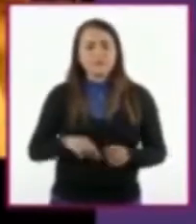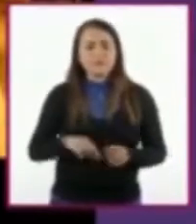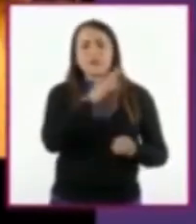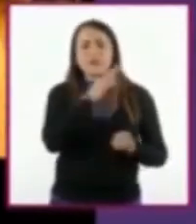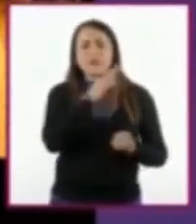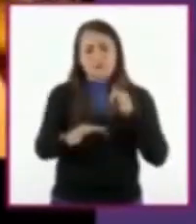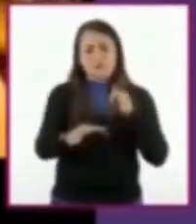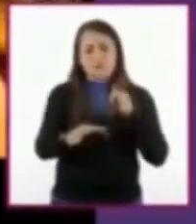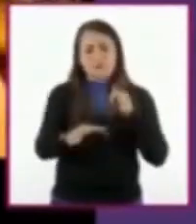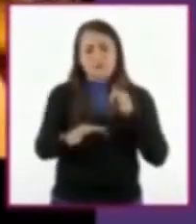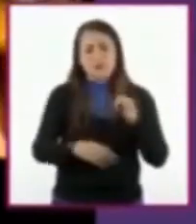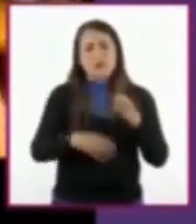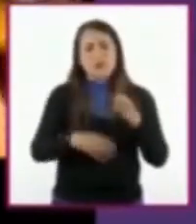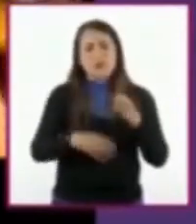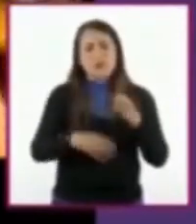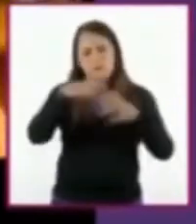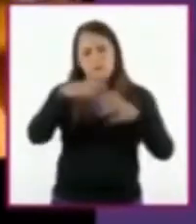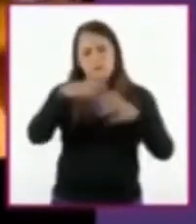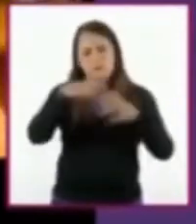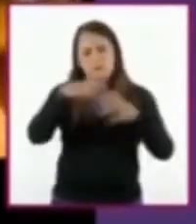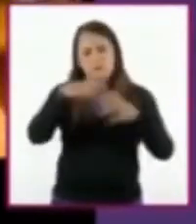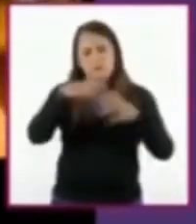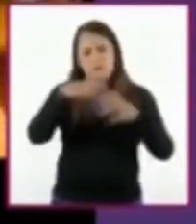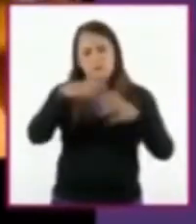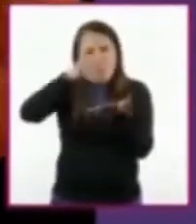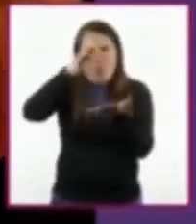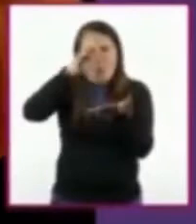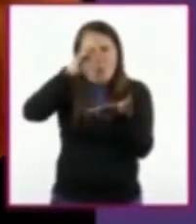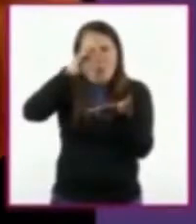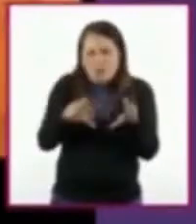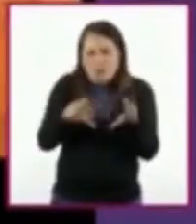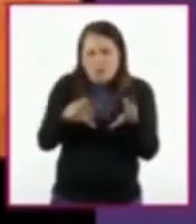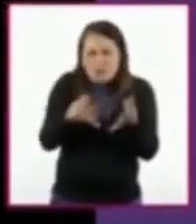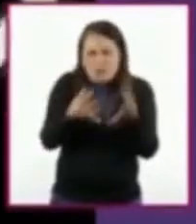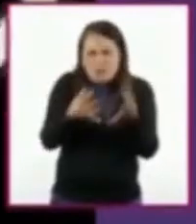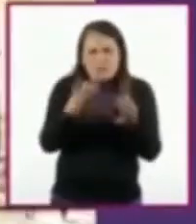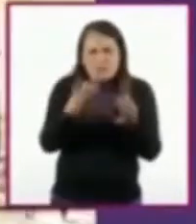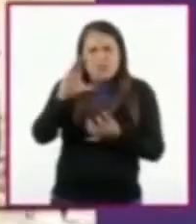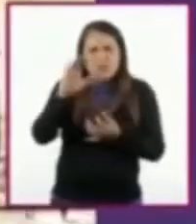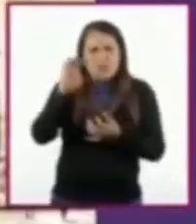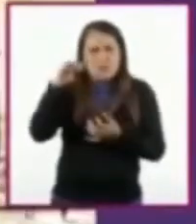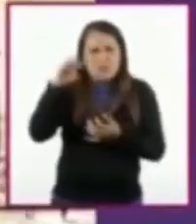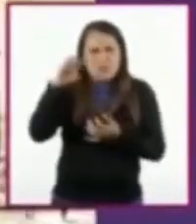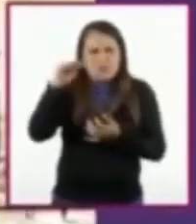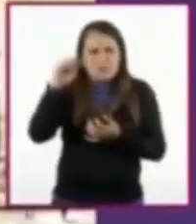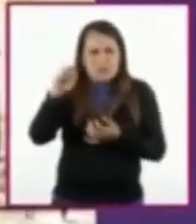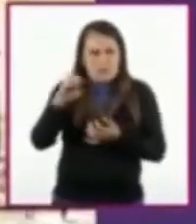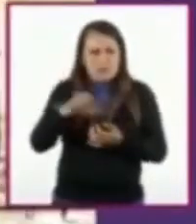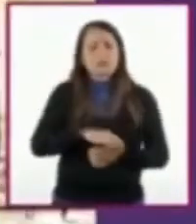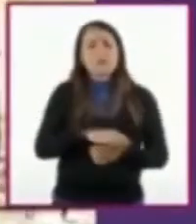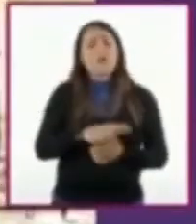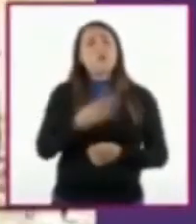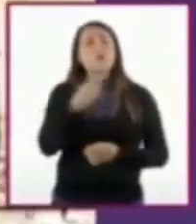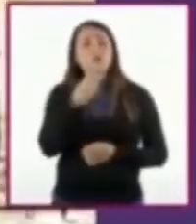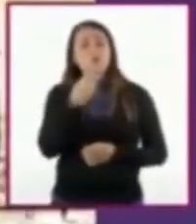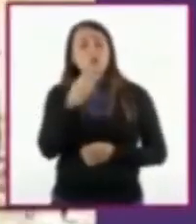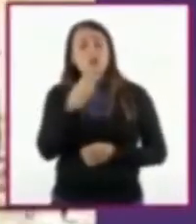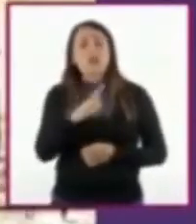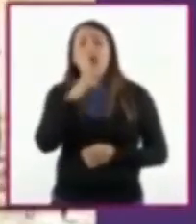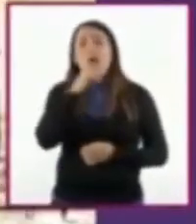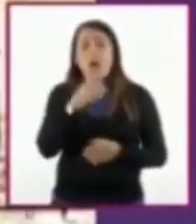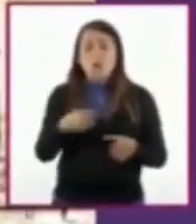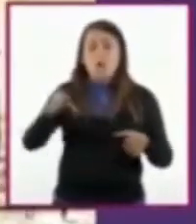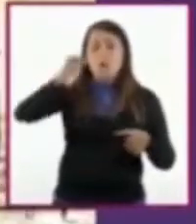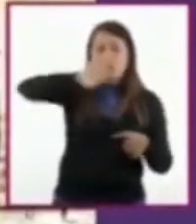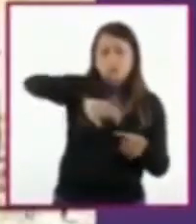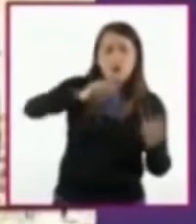Finalmente se pasa por molinos de bolas para obtener el polvo que conocemos como cemento. Cuando se va a utilizar, se hidrata y se